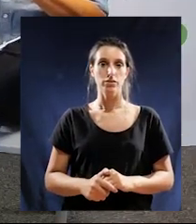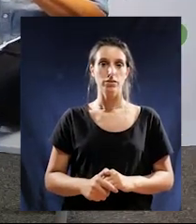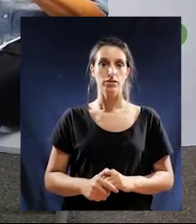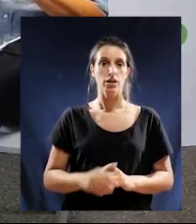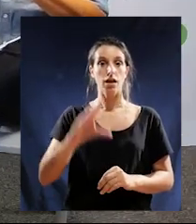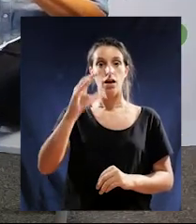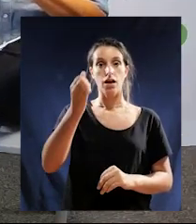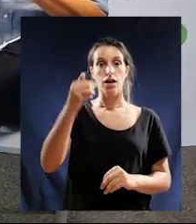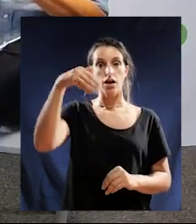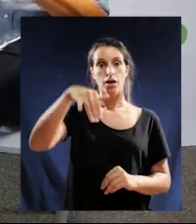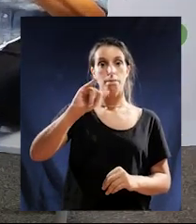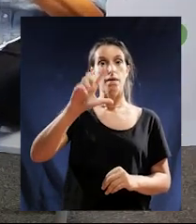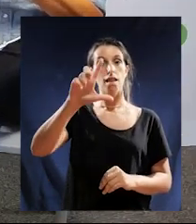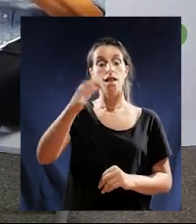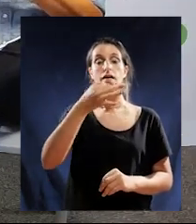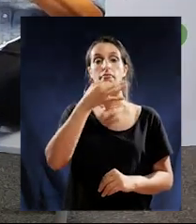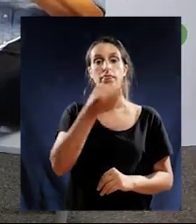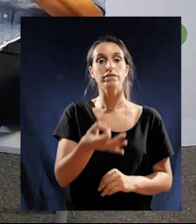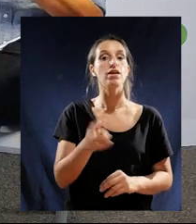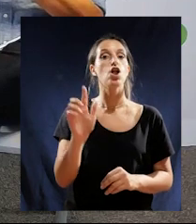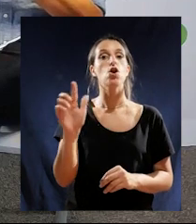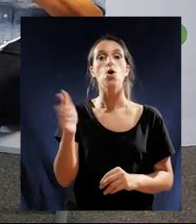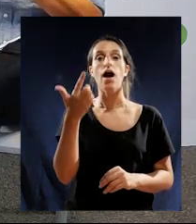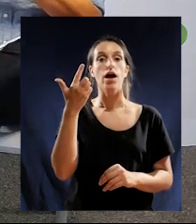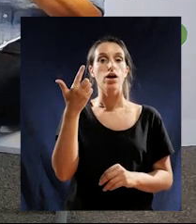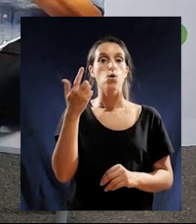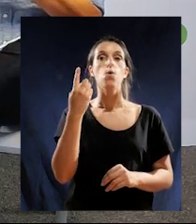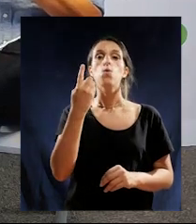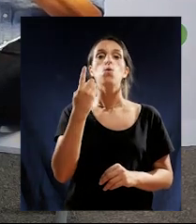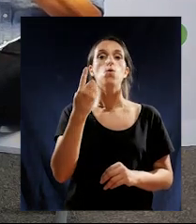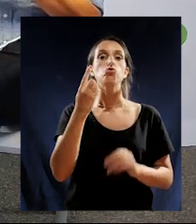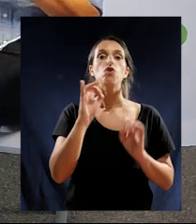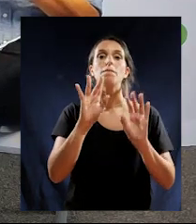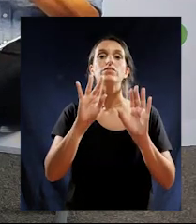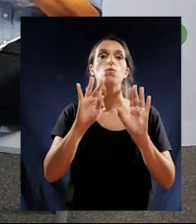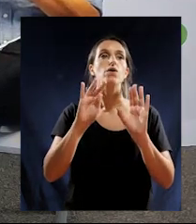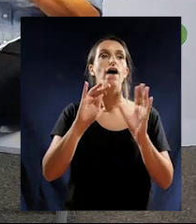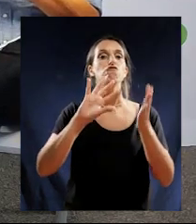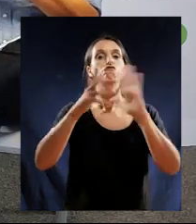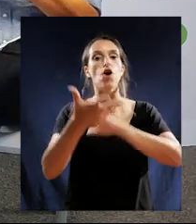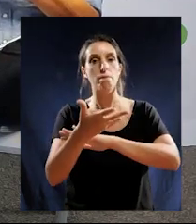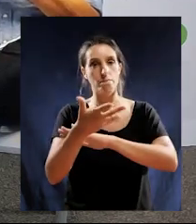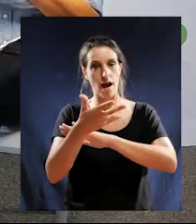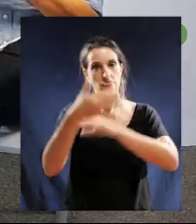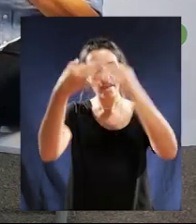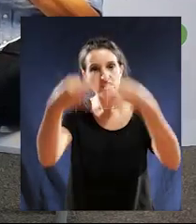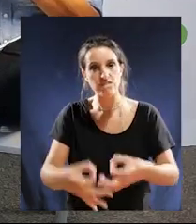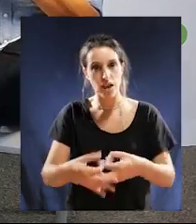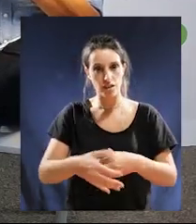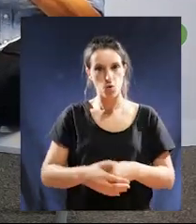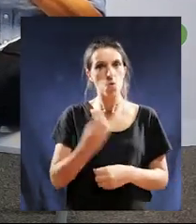camila dice no hay una sola forma de hacer las cosas bien